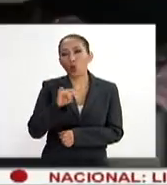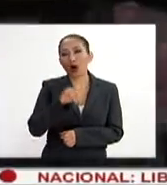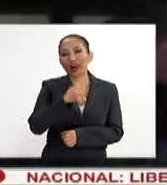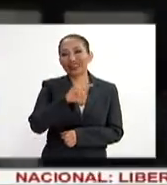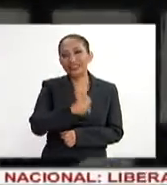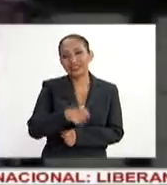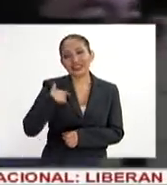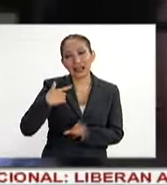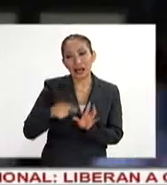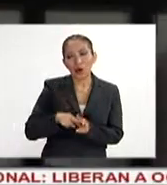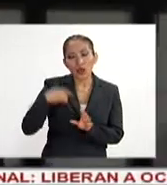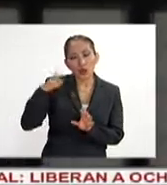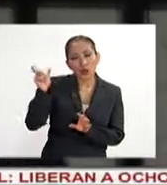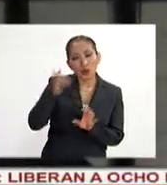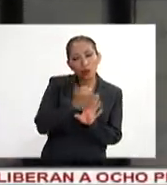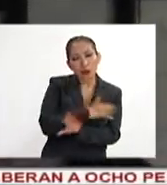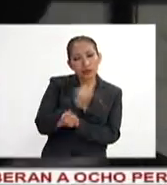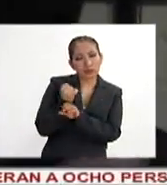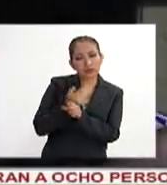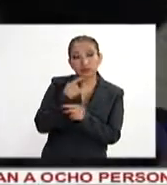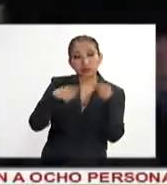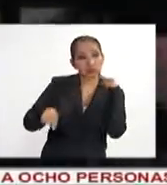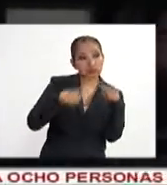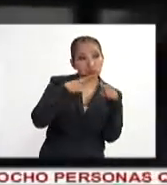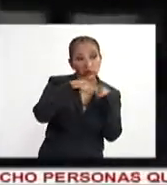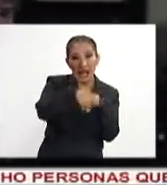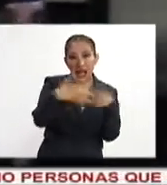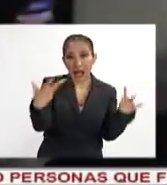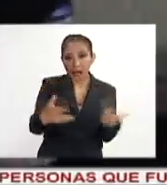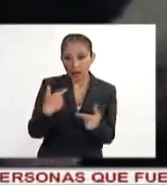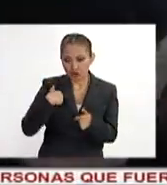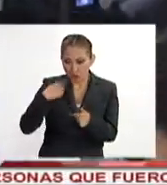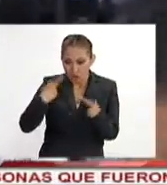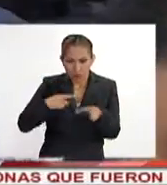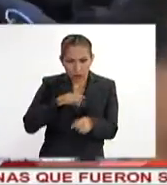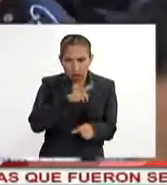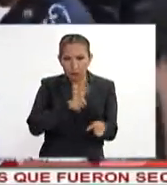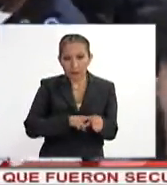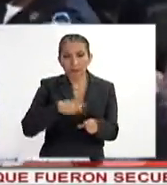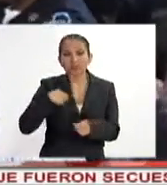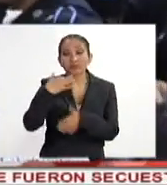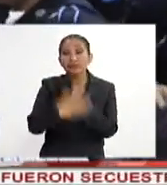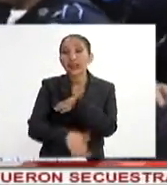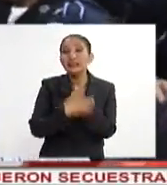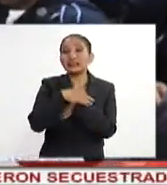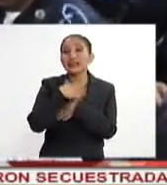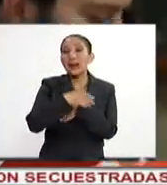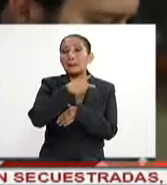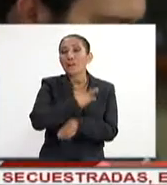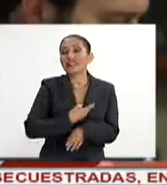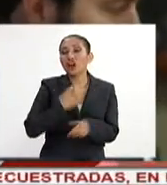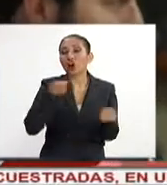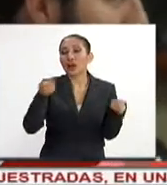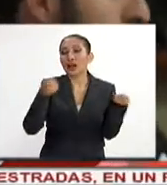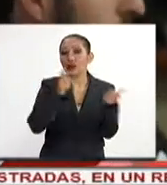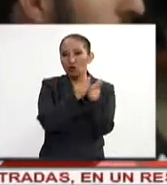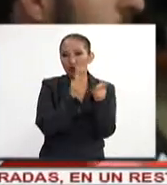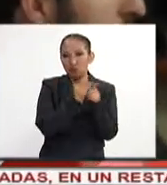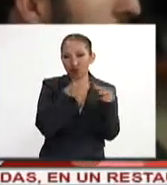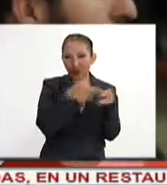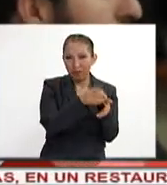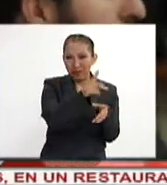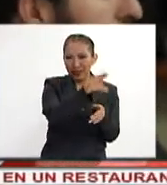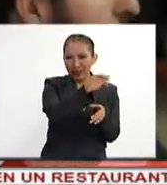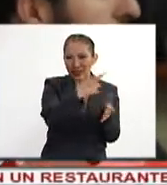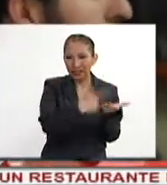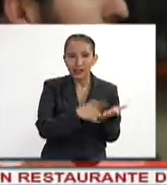Duarte a partir de las investigaciones y denuncias que asegura realizó como ciudadano. En tanto, que el vicecoordinador del grupo parlamentario del